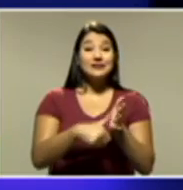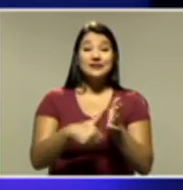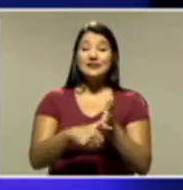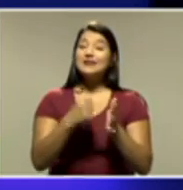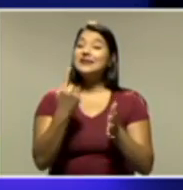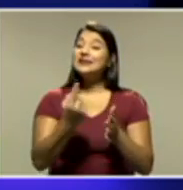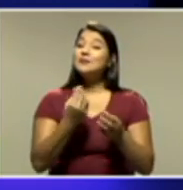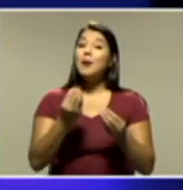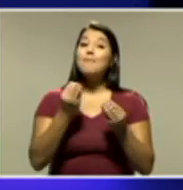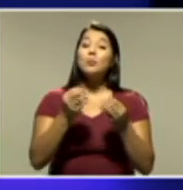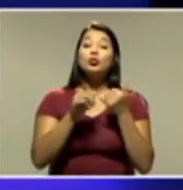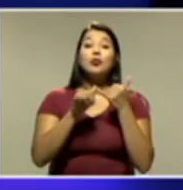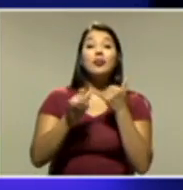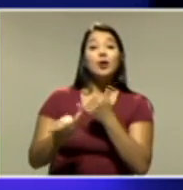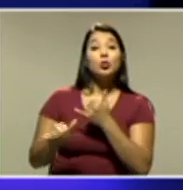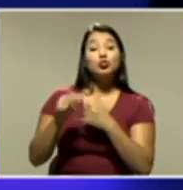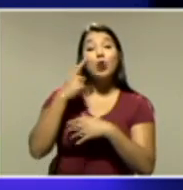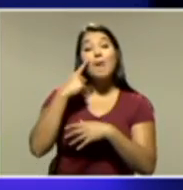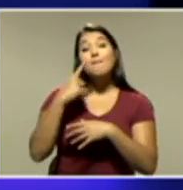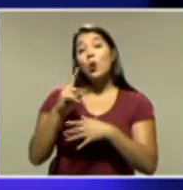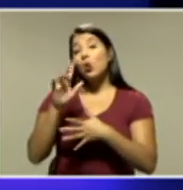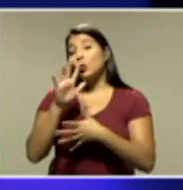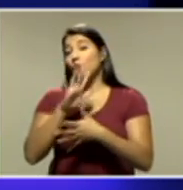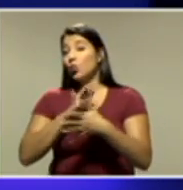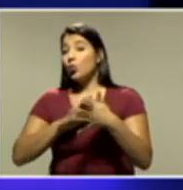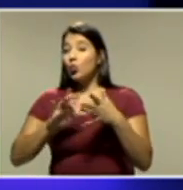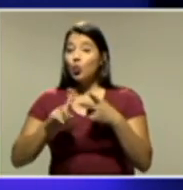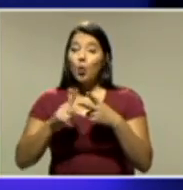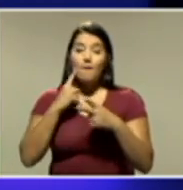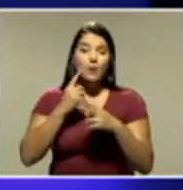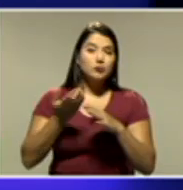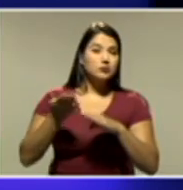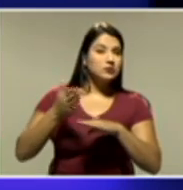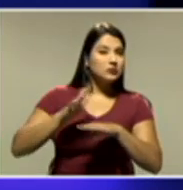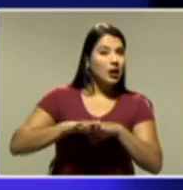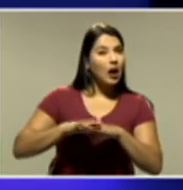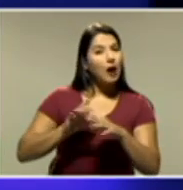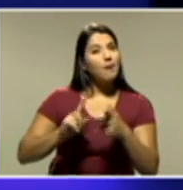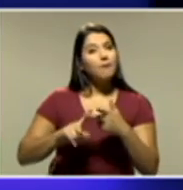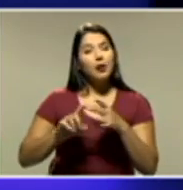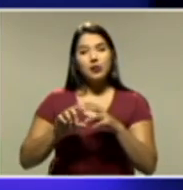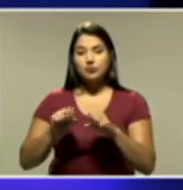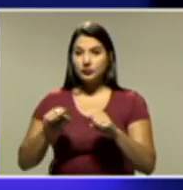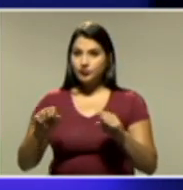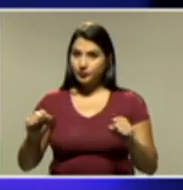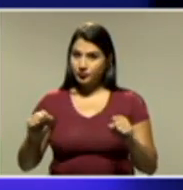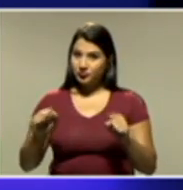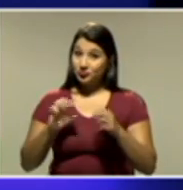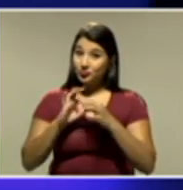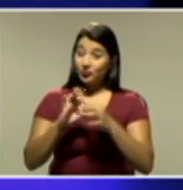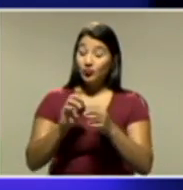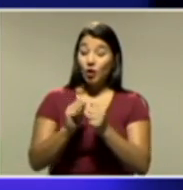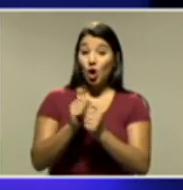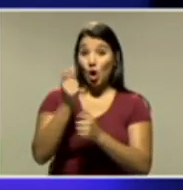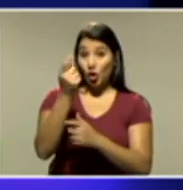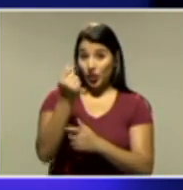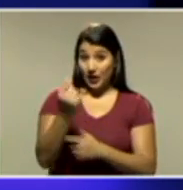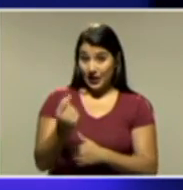denuncias por enredos y jugadas dudosas con el tema del dinero,